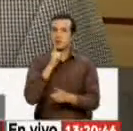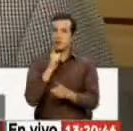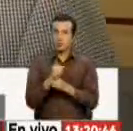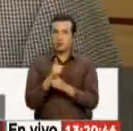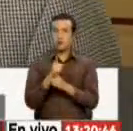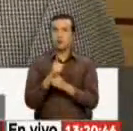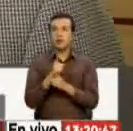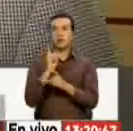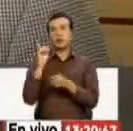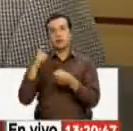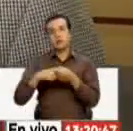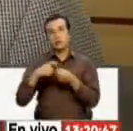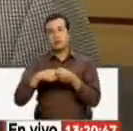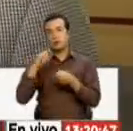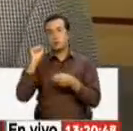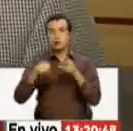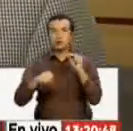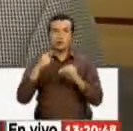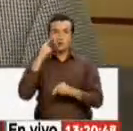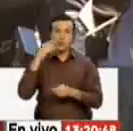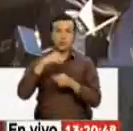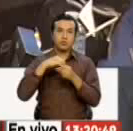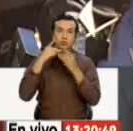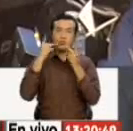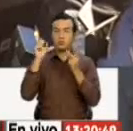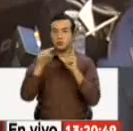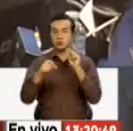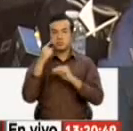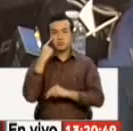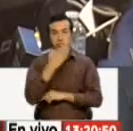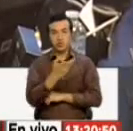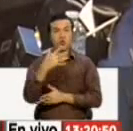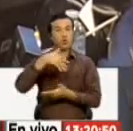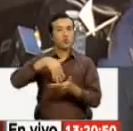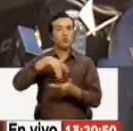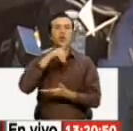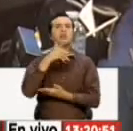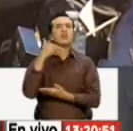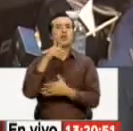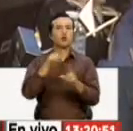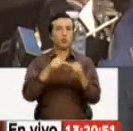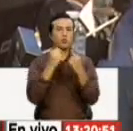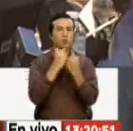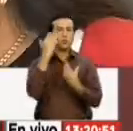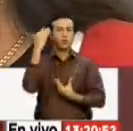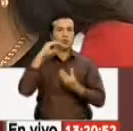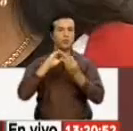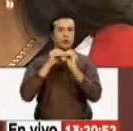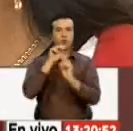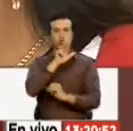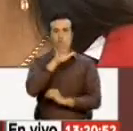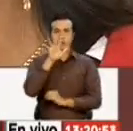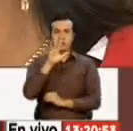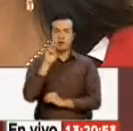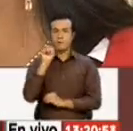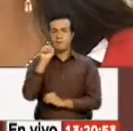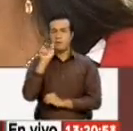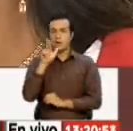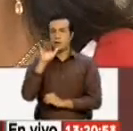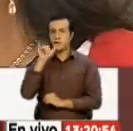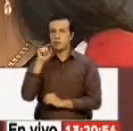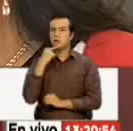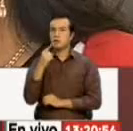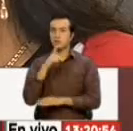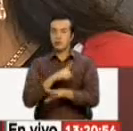habrá que ver pues, si amerita utilizar fondos públicos. Sin embargo, la duda queda en quienes son militantes de Alianza País, aunque Marcia Regui asegura